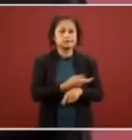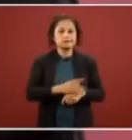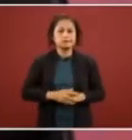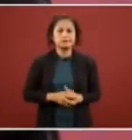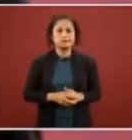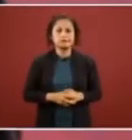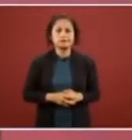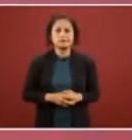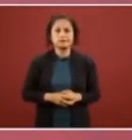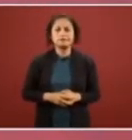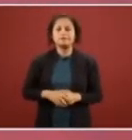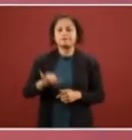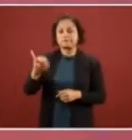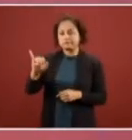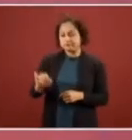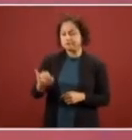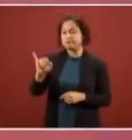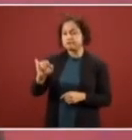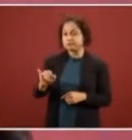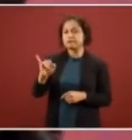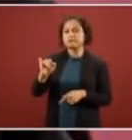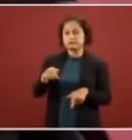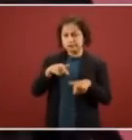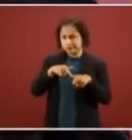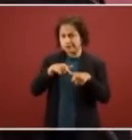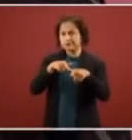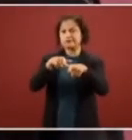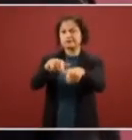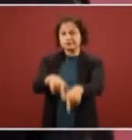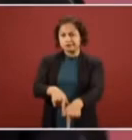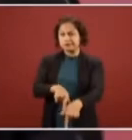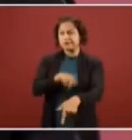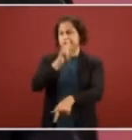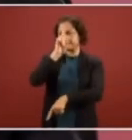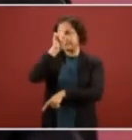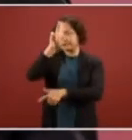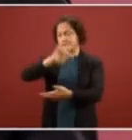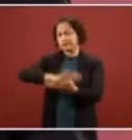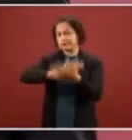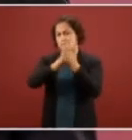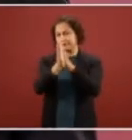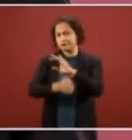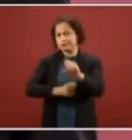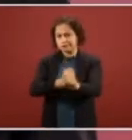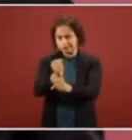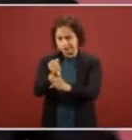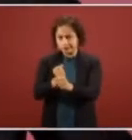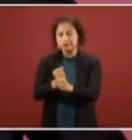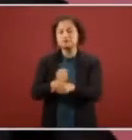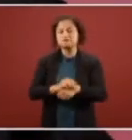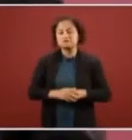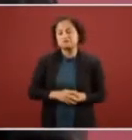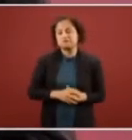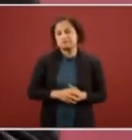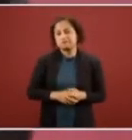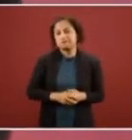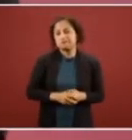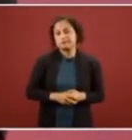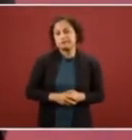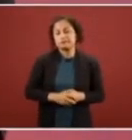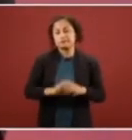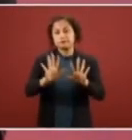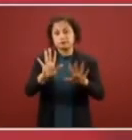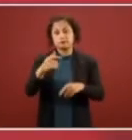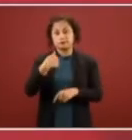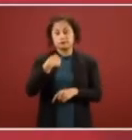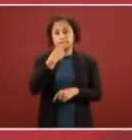yes, sigue habiendo enfrentamientos, violencia. Confrontations, violence. Quiero también and decir also